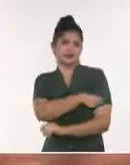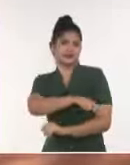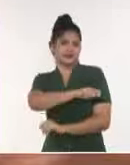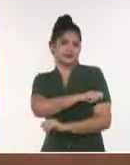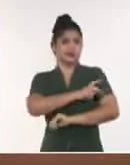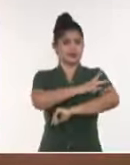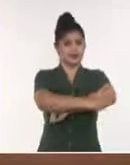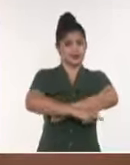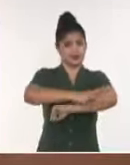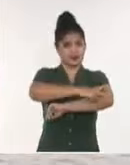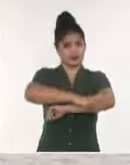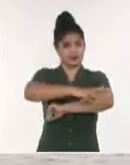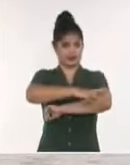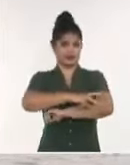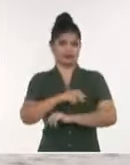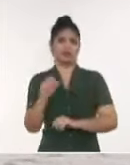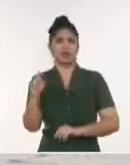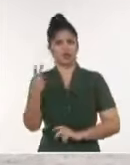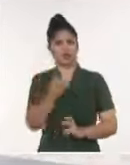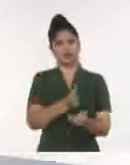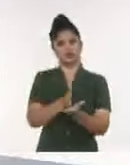single como en el doble.